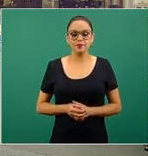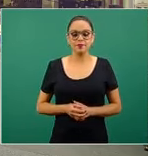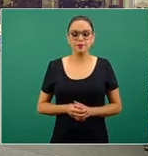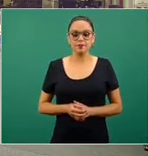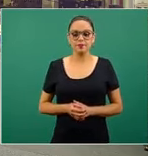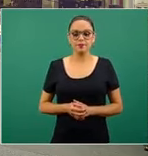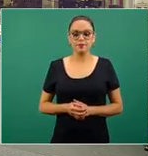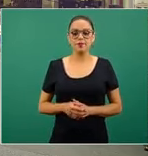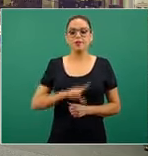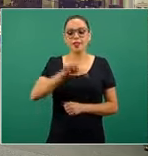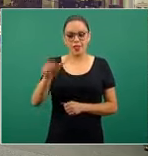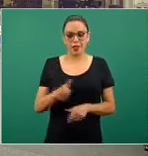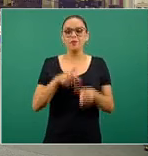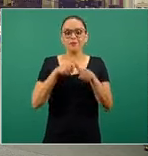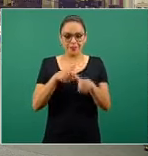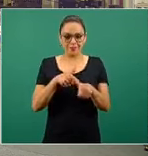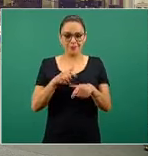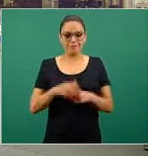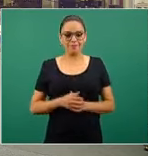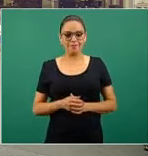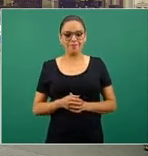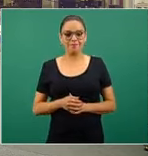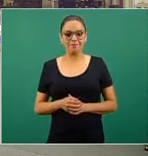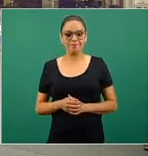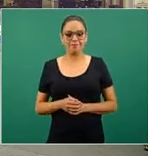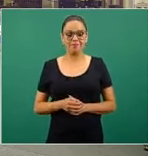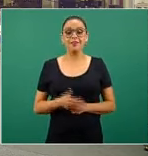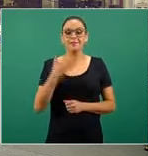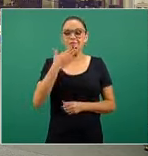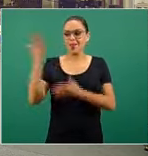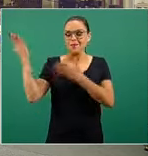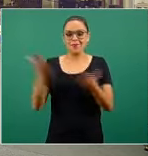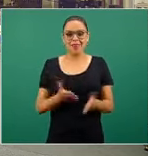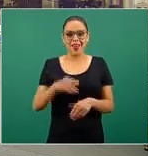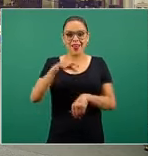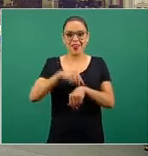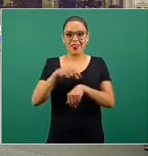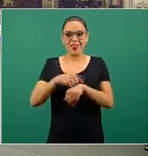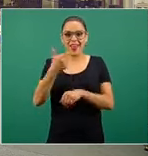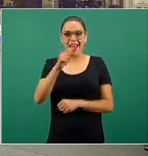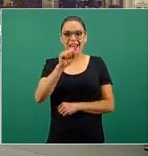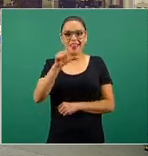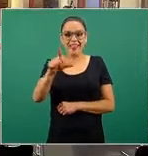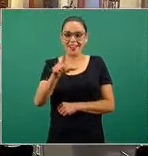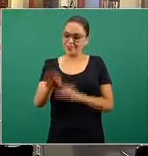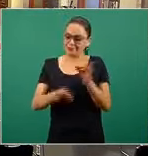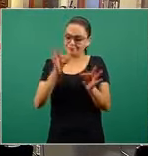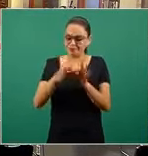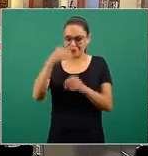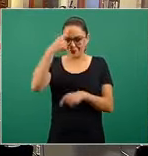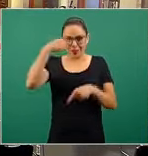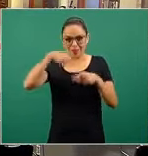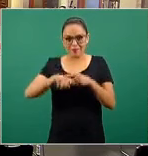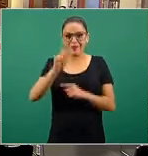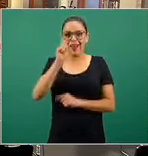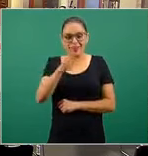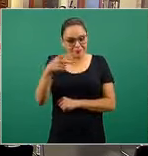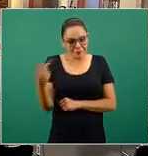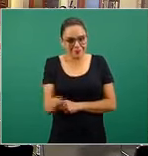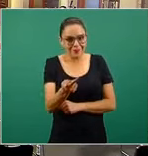Y ahorita seguimos. Doctor López-Gatell, bienvenido. Justo, llegó para las preguntas. Muchas gracias, muy buenas noches. Acabamos de repartir